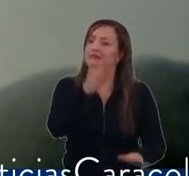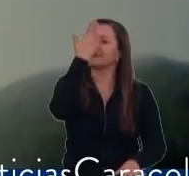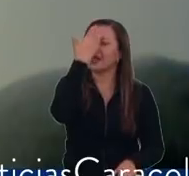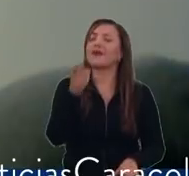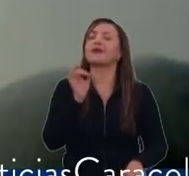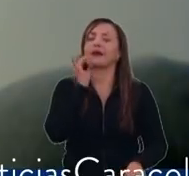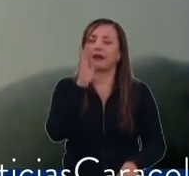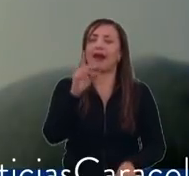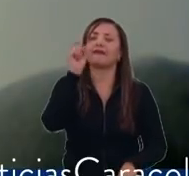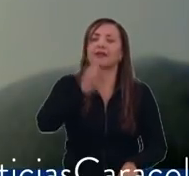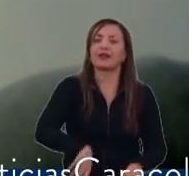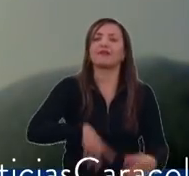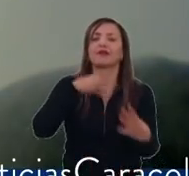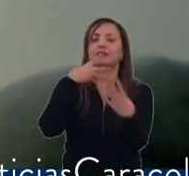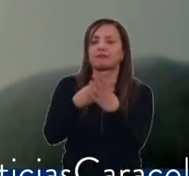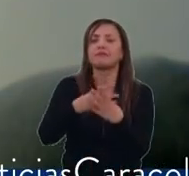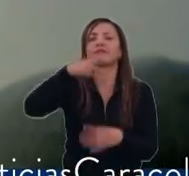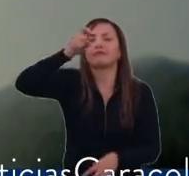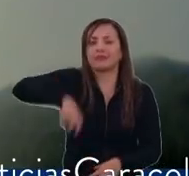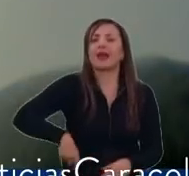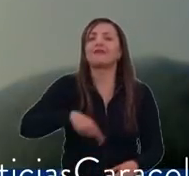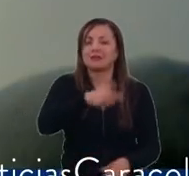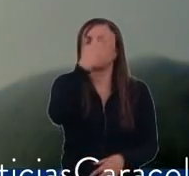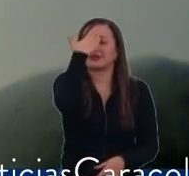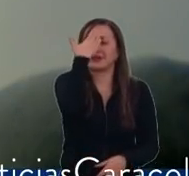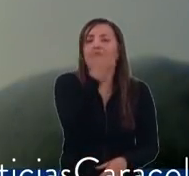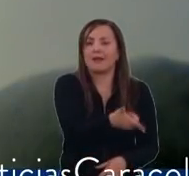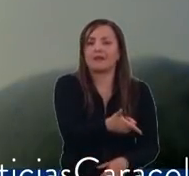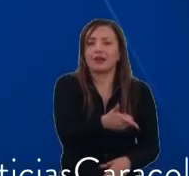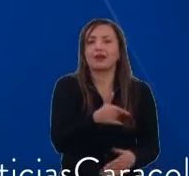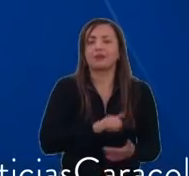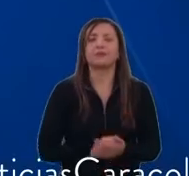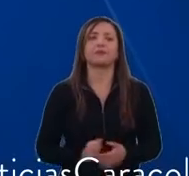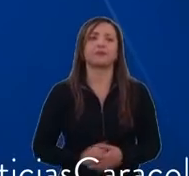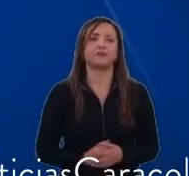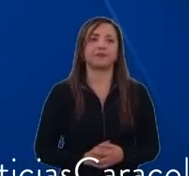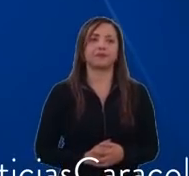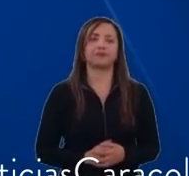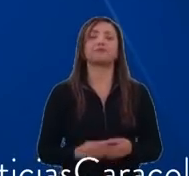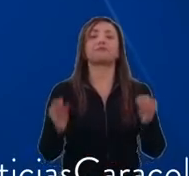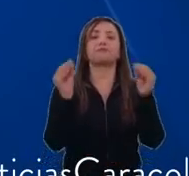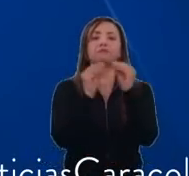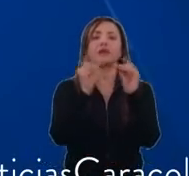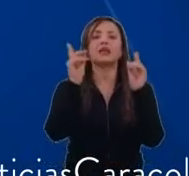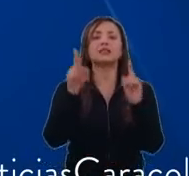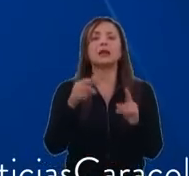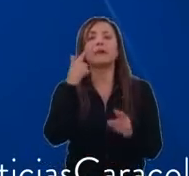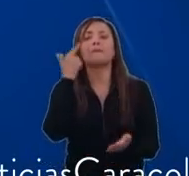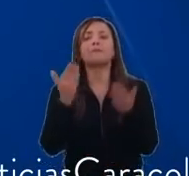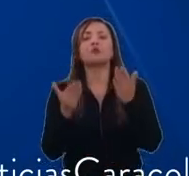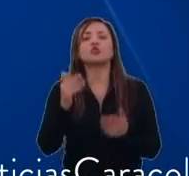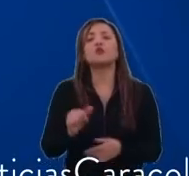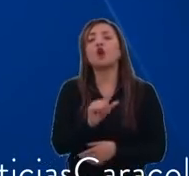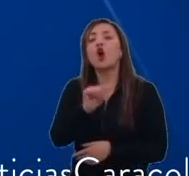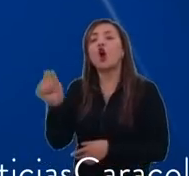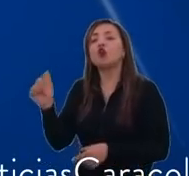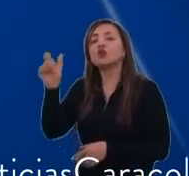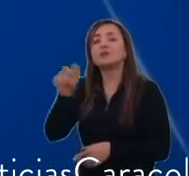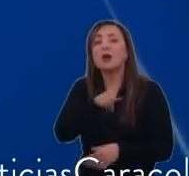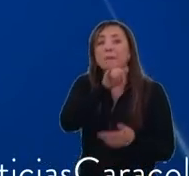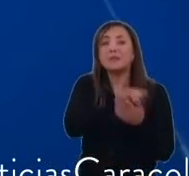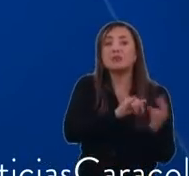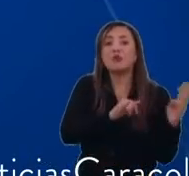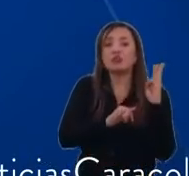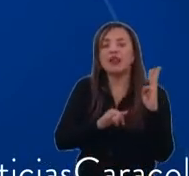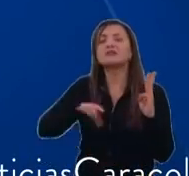sanciones gravísimas como la privación de la libertad y condenas. También se conoció de otra posible víctima de estos sujetos. El